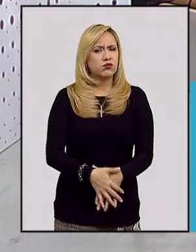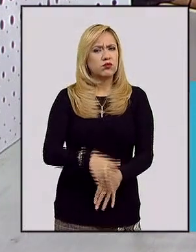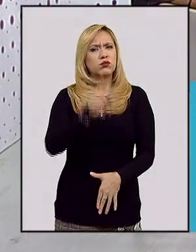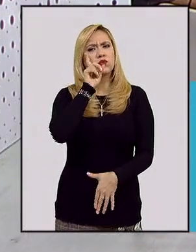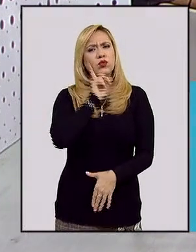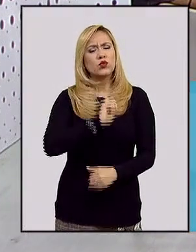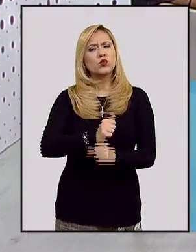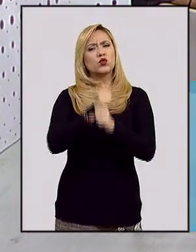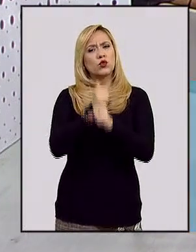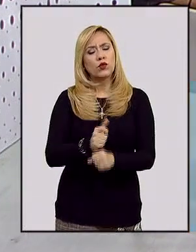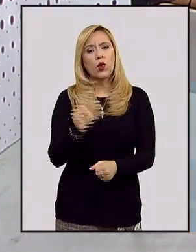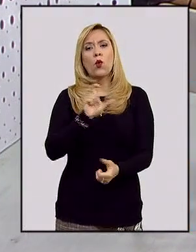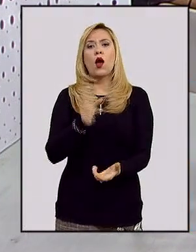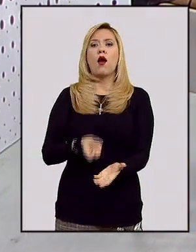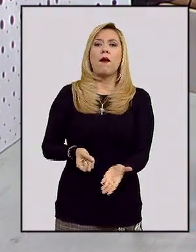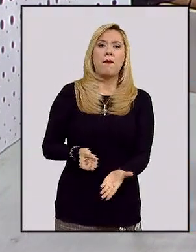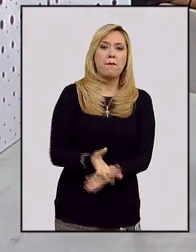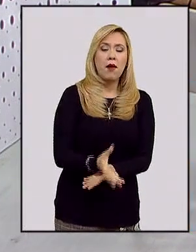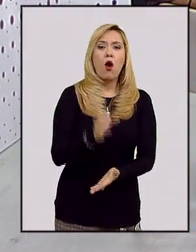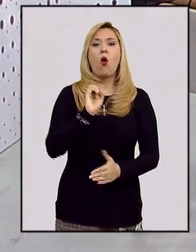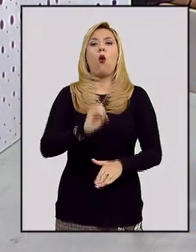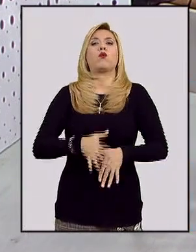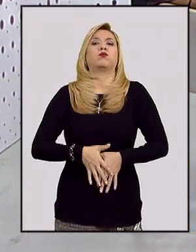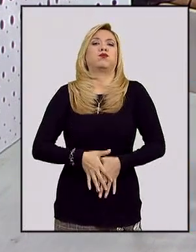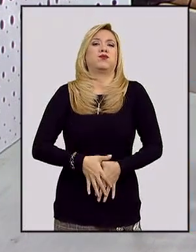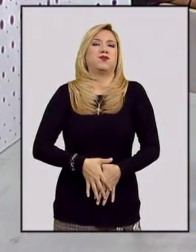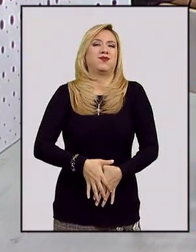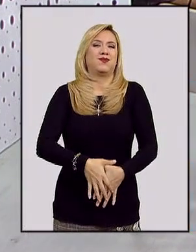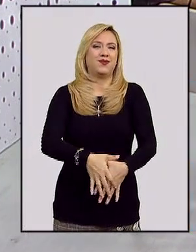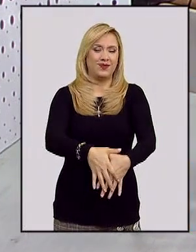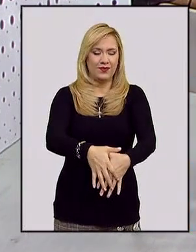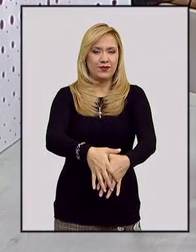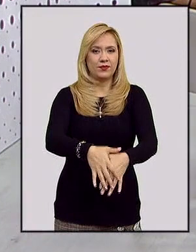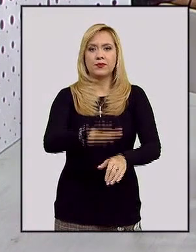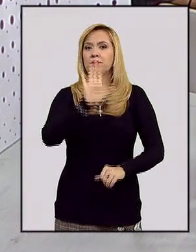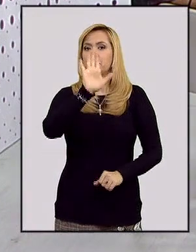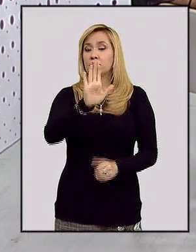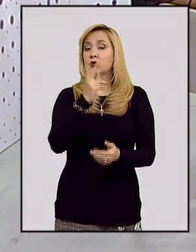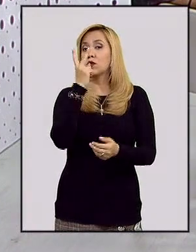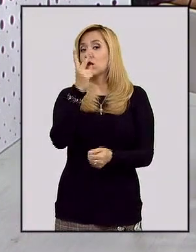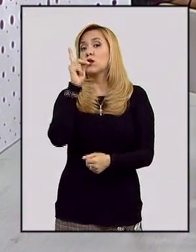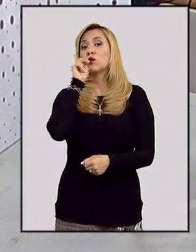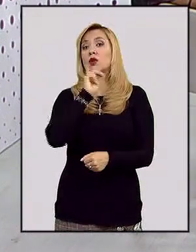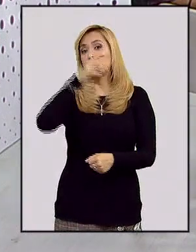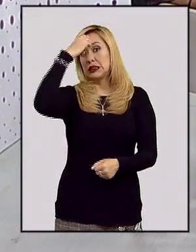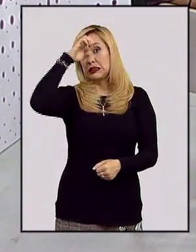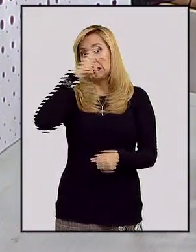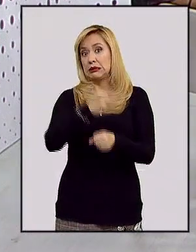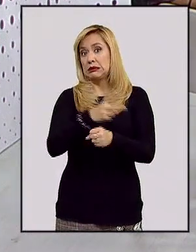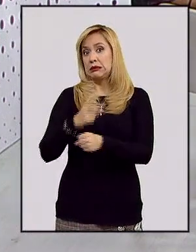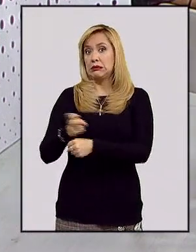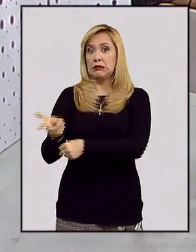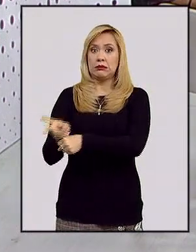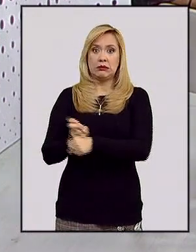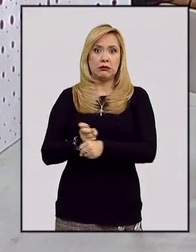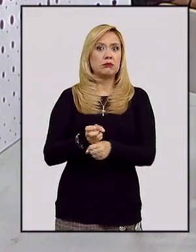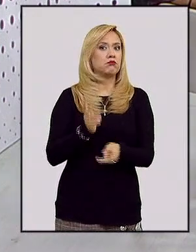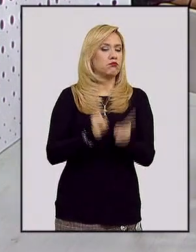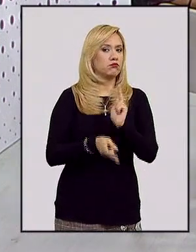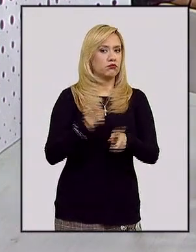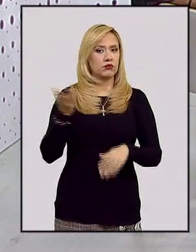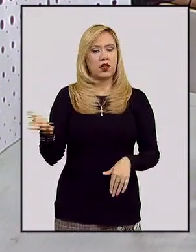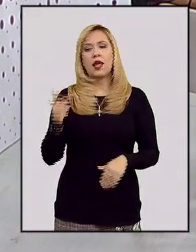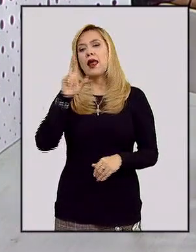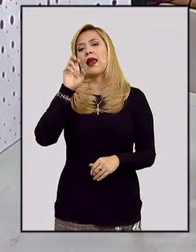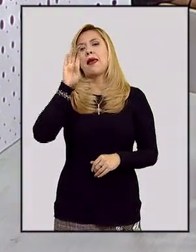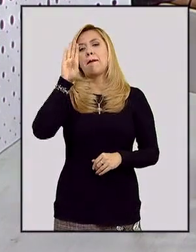durante su parto y durante su embarazo. Para eso vamos a platicar con dos invitadas expertas en el tema. Rebeca Ramos, que